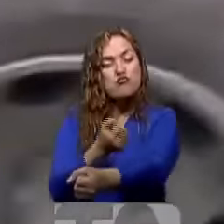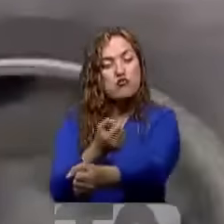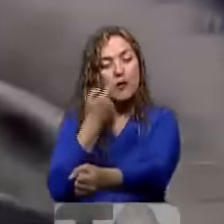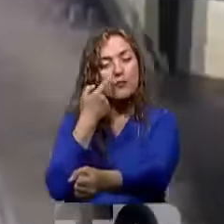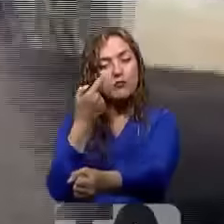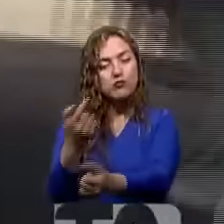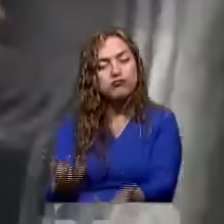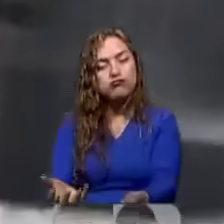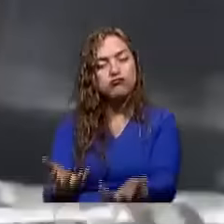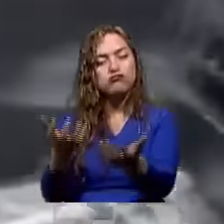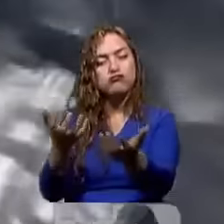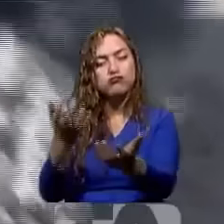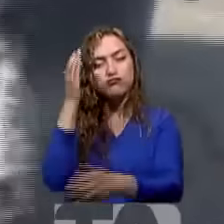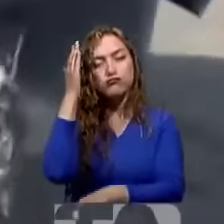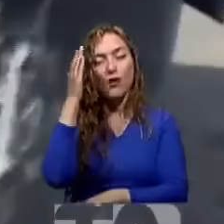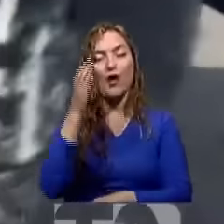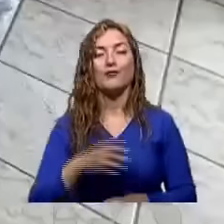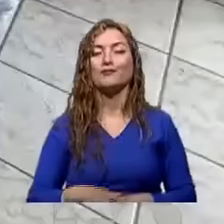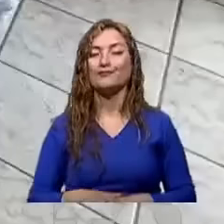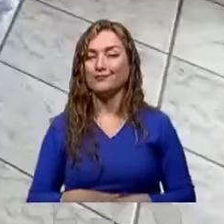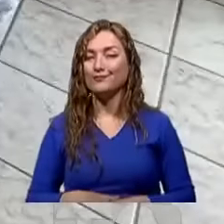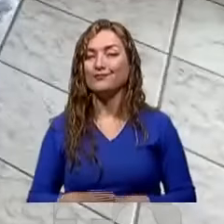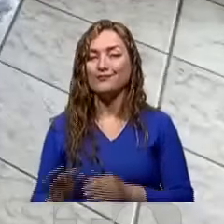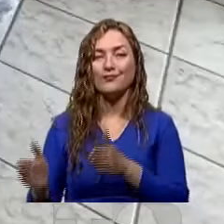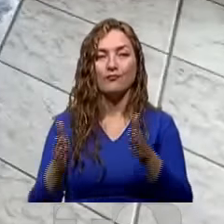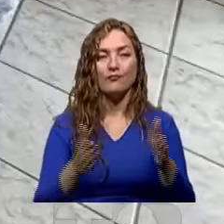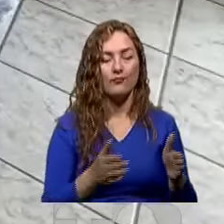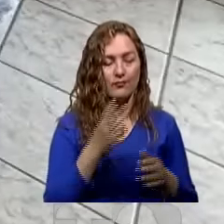Con el apoyo de un can adiestrado se logró delatar